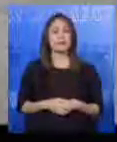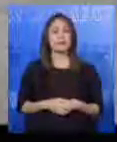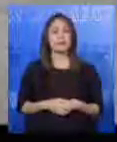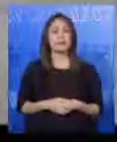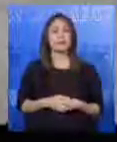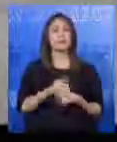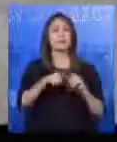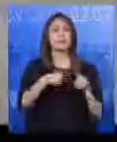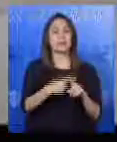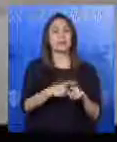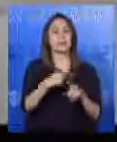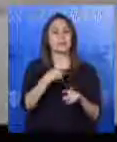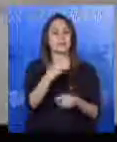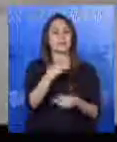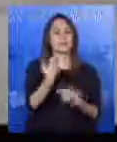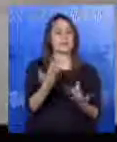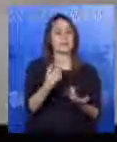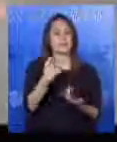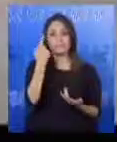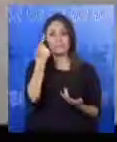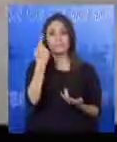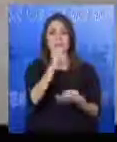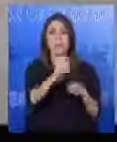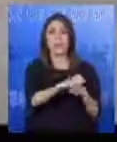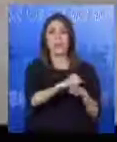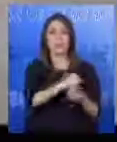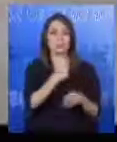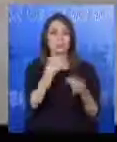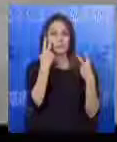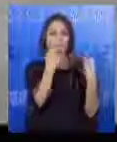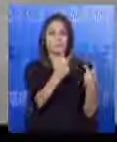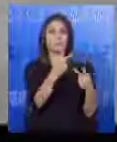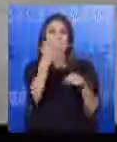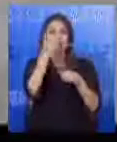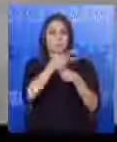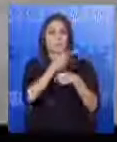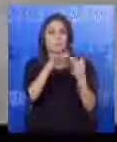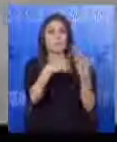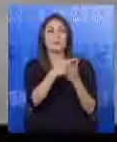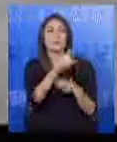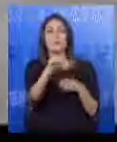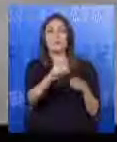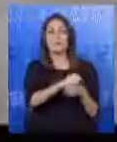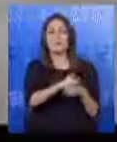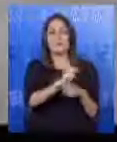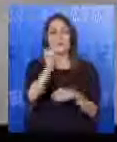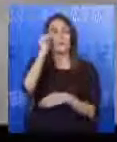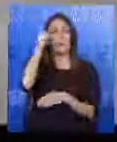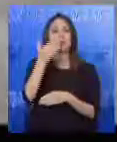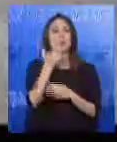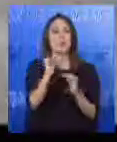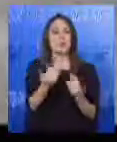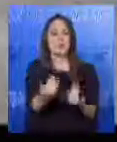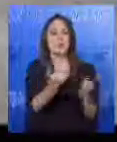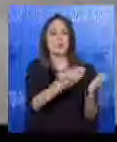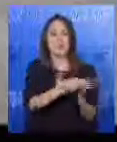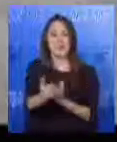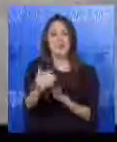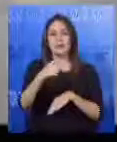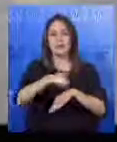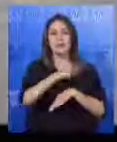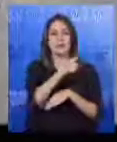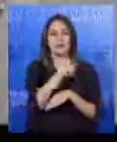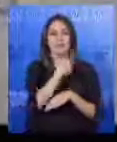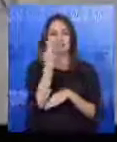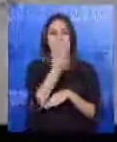algunos simulacros y, por supuesto, el equipo del noticiero estuvo pendiente de todos los detalles que se van a generar en este punto del país, en